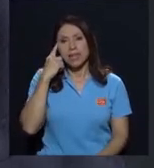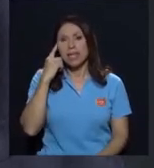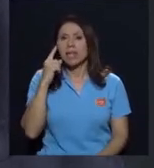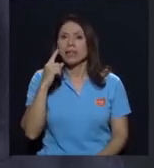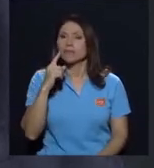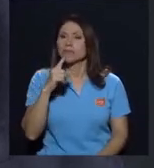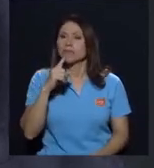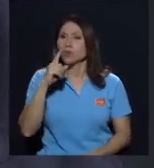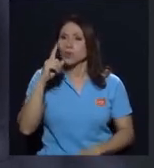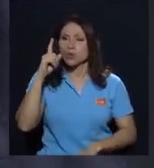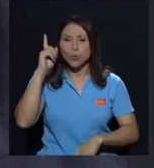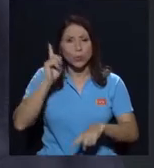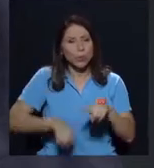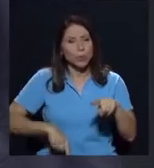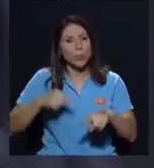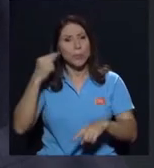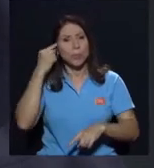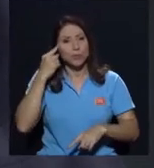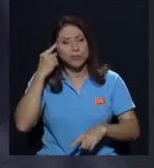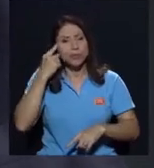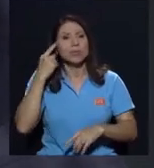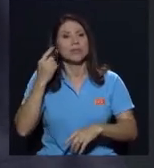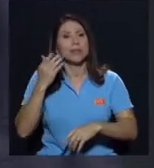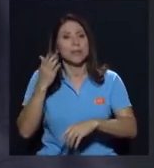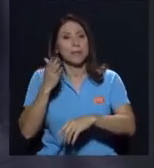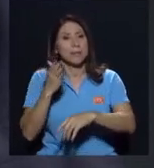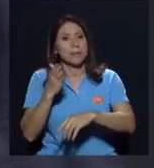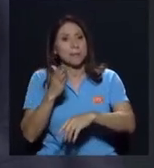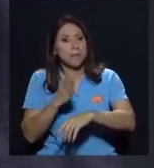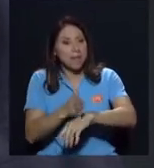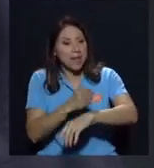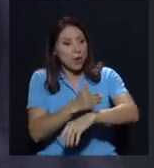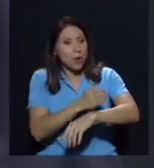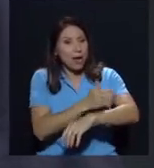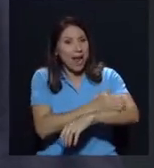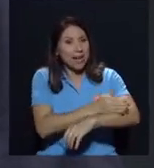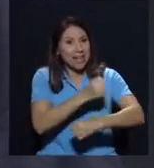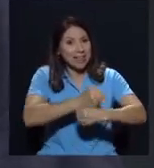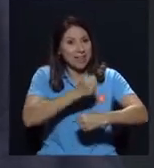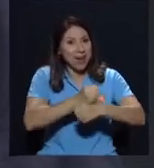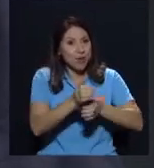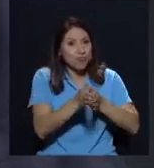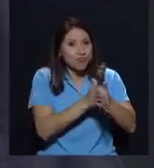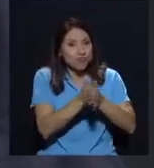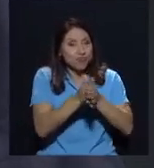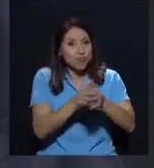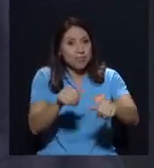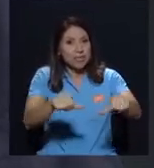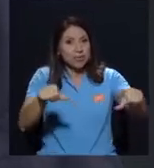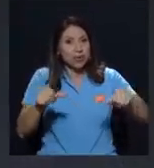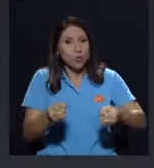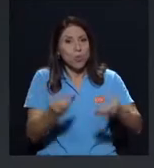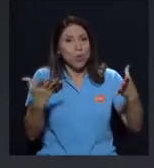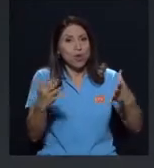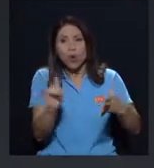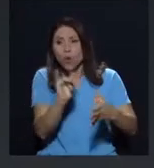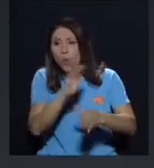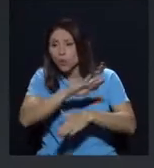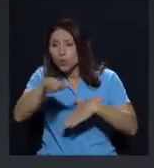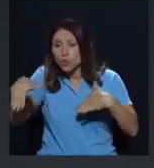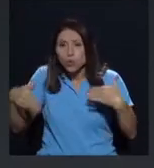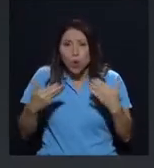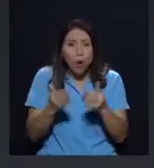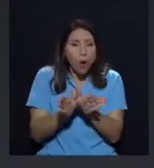posible pensar en mejorar la eficiencia el sector público como un todo vamos hablando